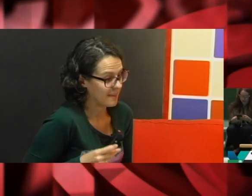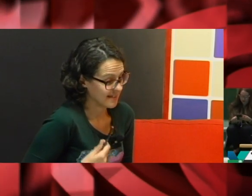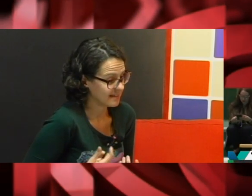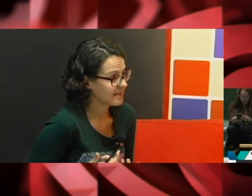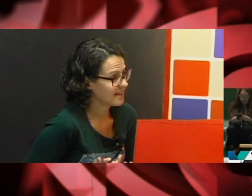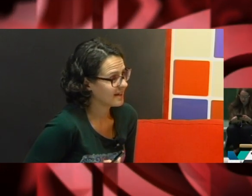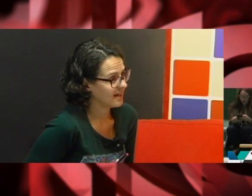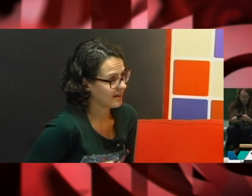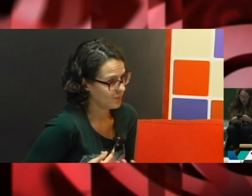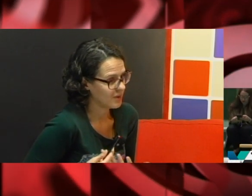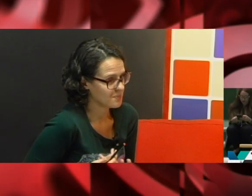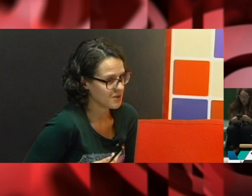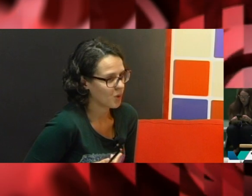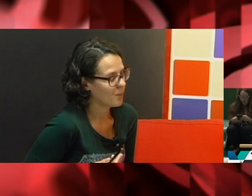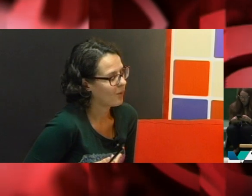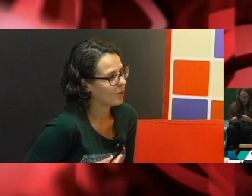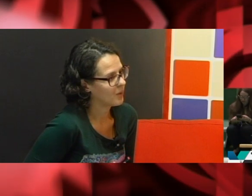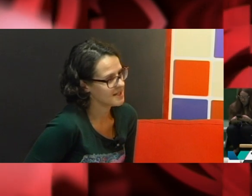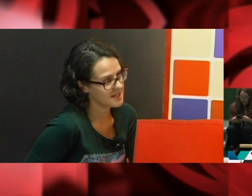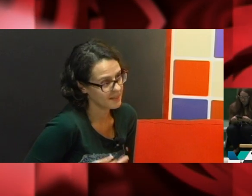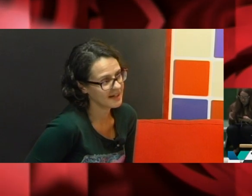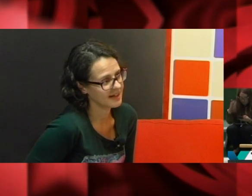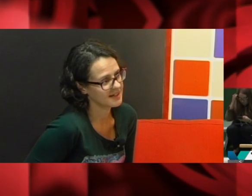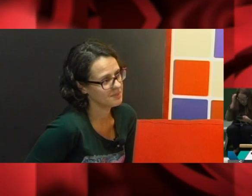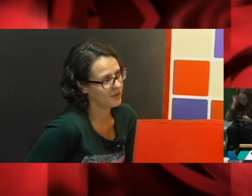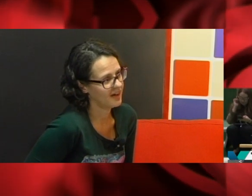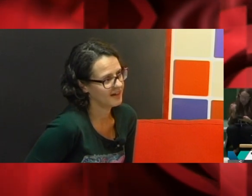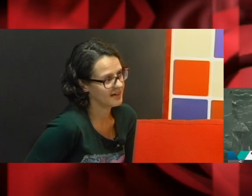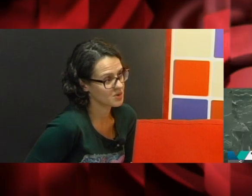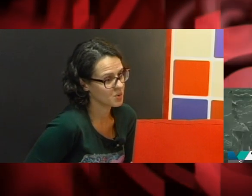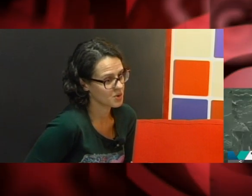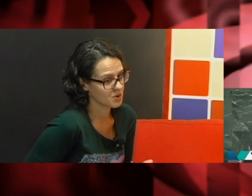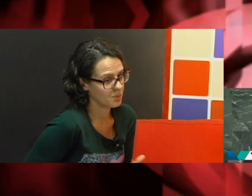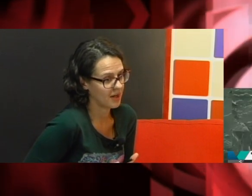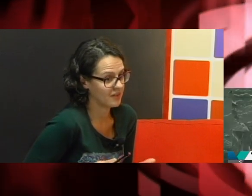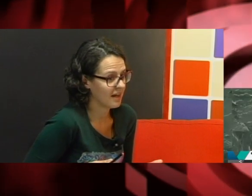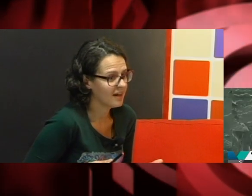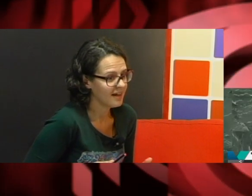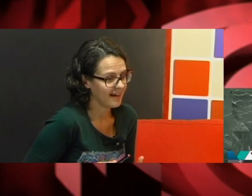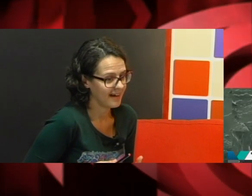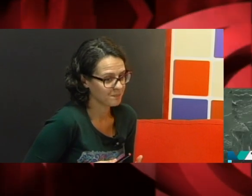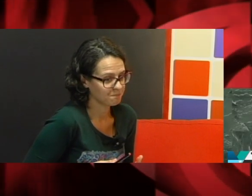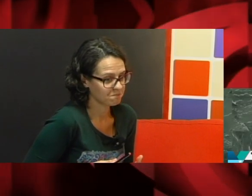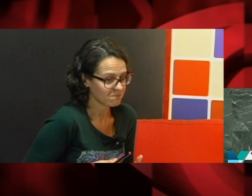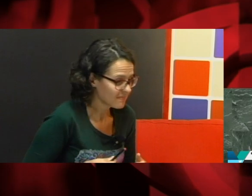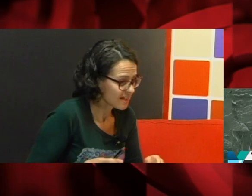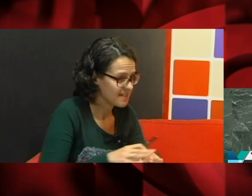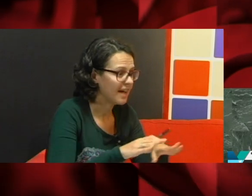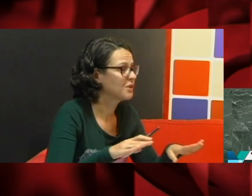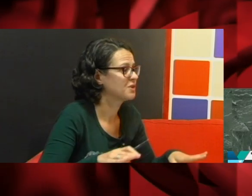me parece triste que en un espacio como ese se vierta en este tipo de discursos no porque al final